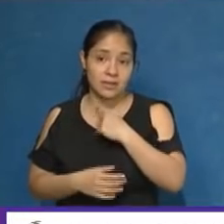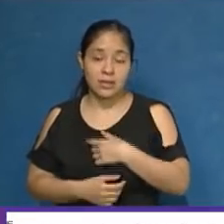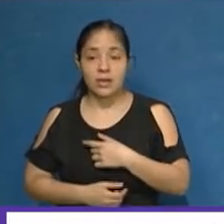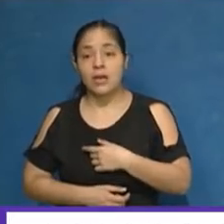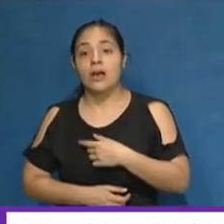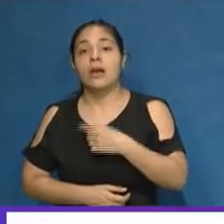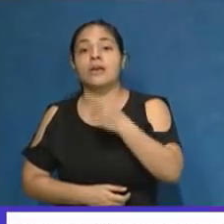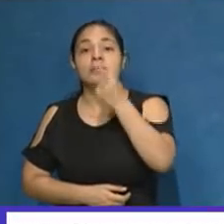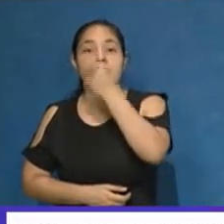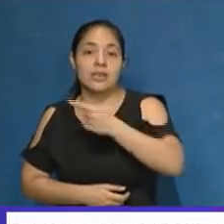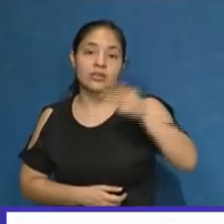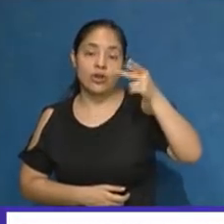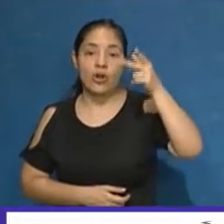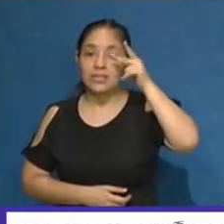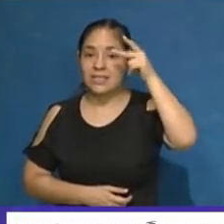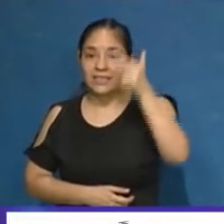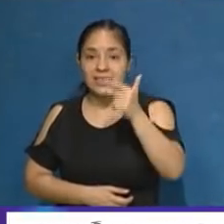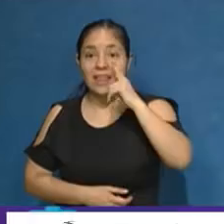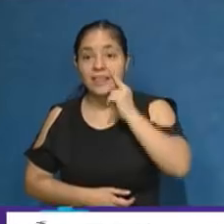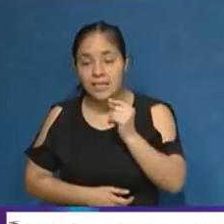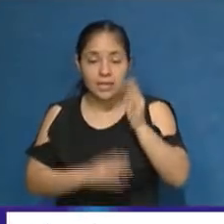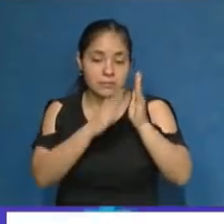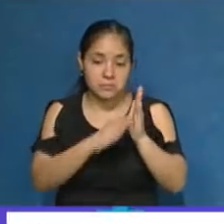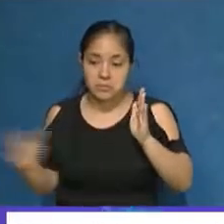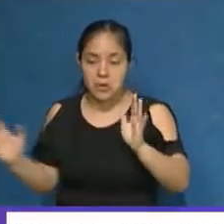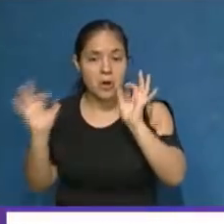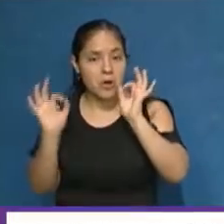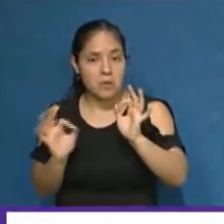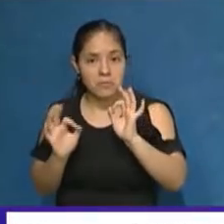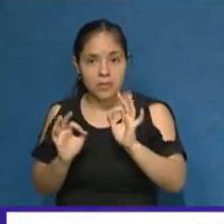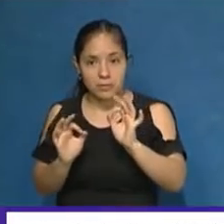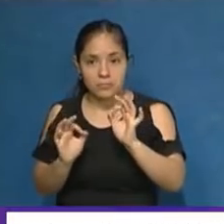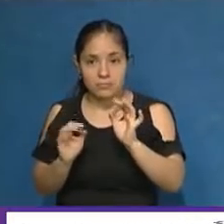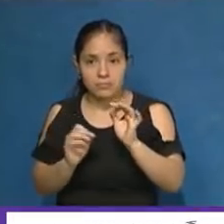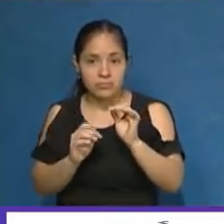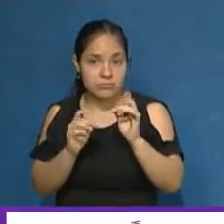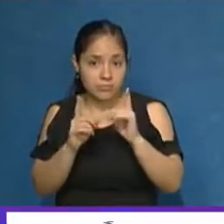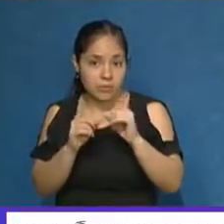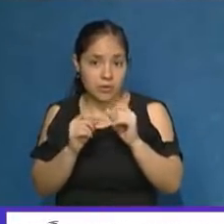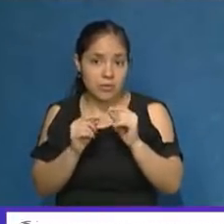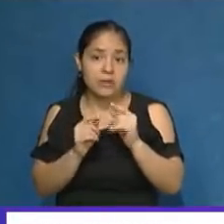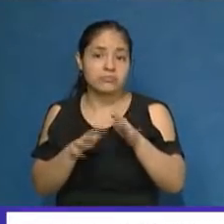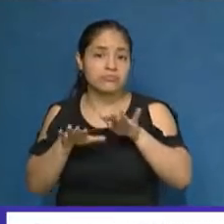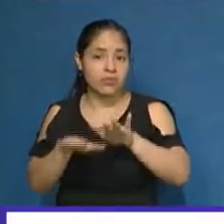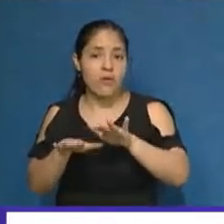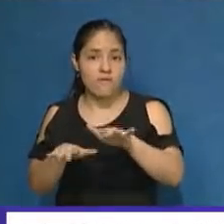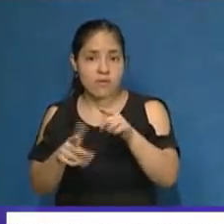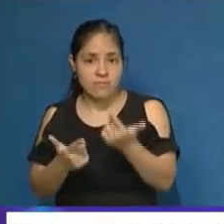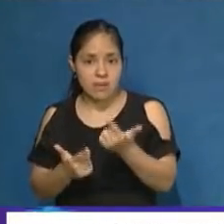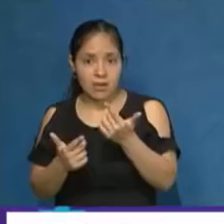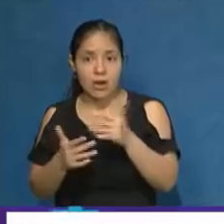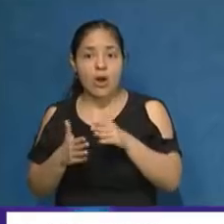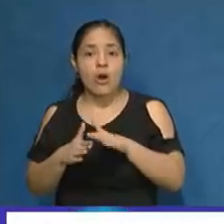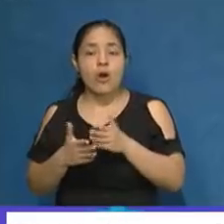días, pasamos a 183 días efectivos, de todas maneras un número que a ustedes los satisface, los conforma. A nosotros